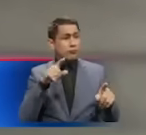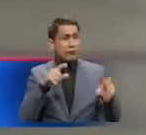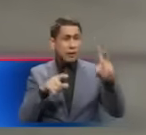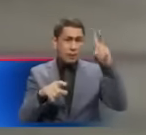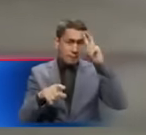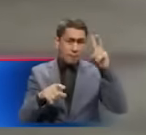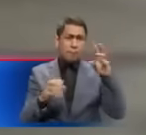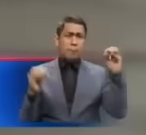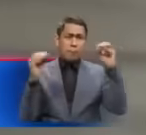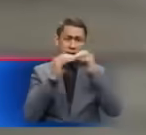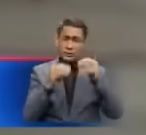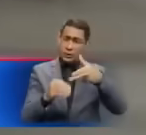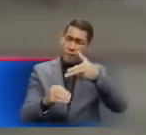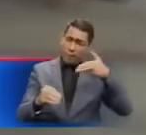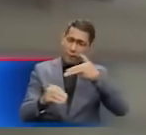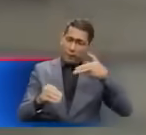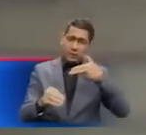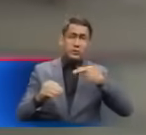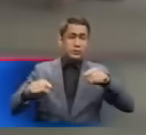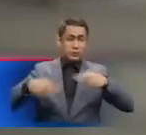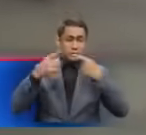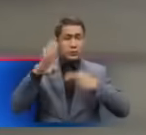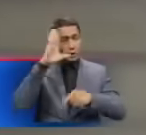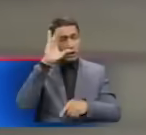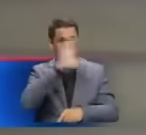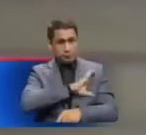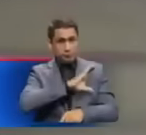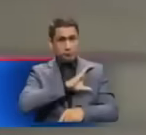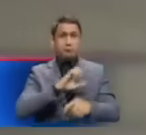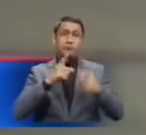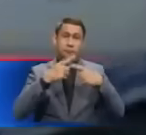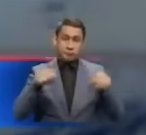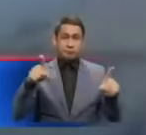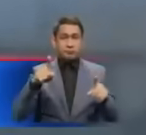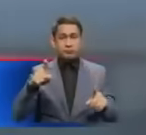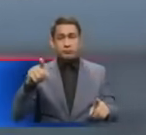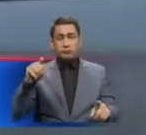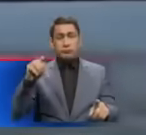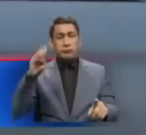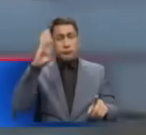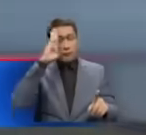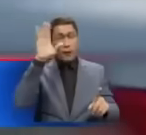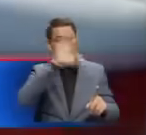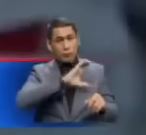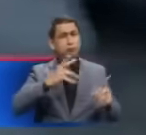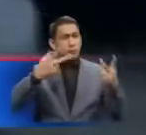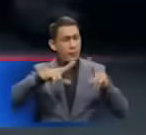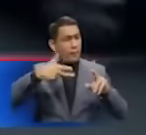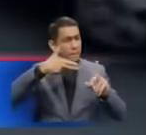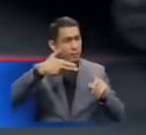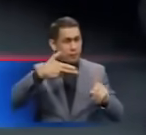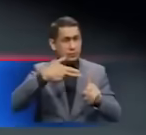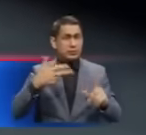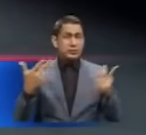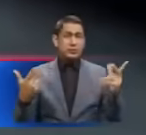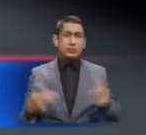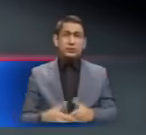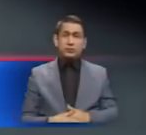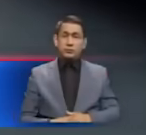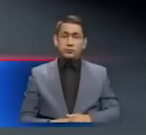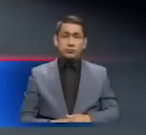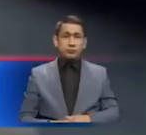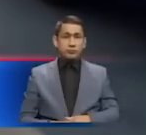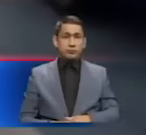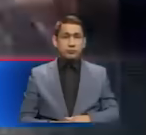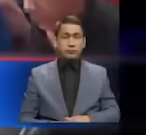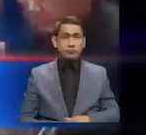para... Ahí donde ya el tipo creo que le pega, creo, el tiro al chico. Fue la adrenalina que se le encendió a